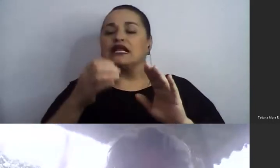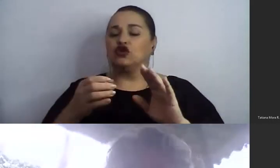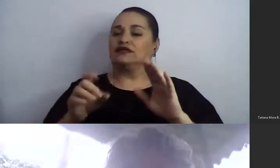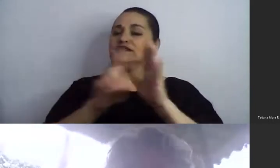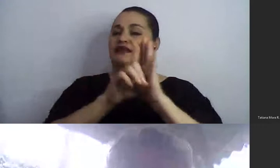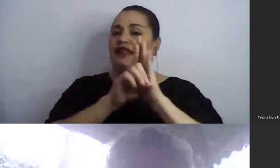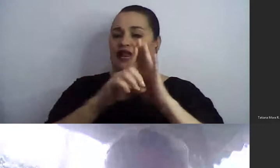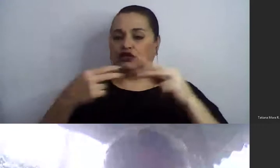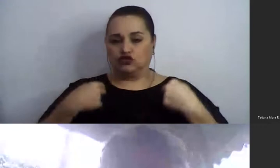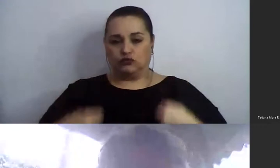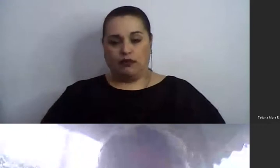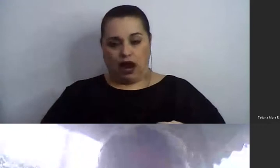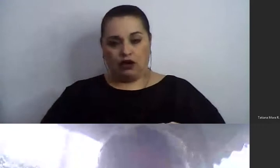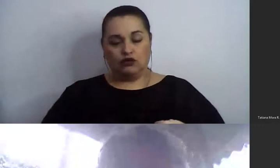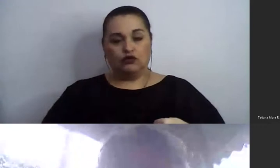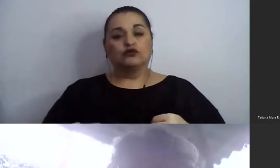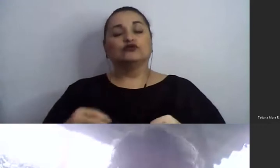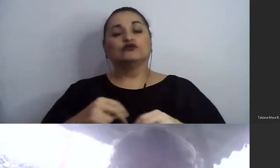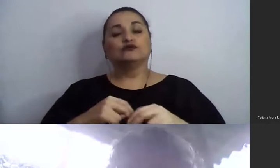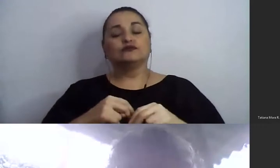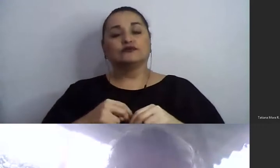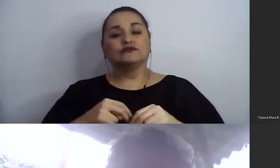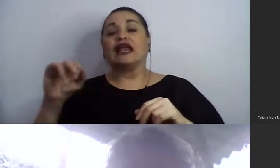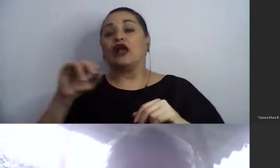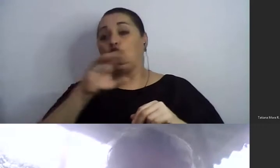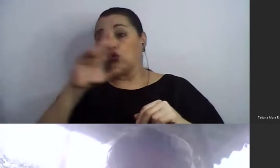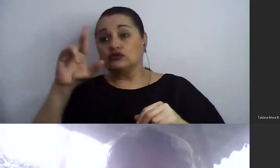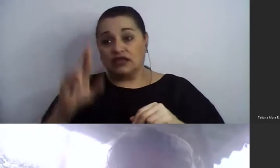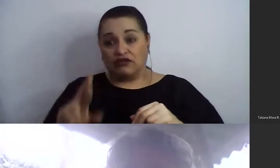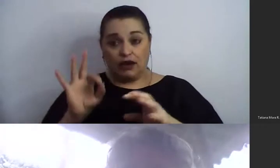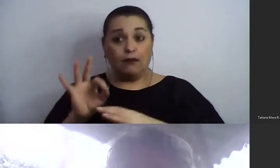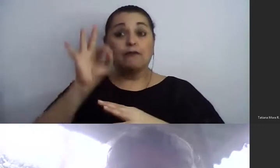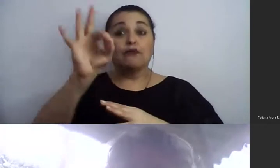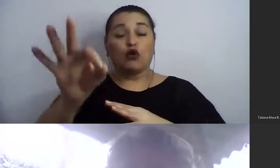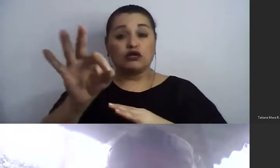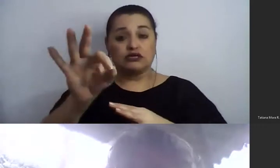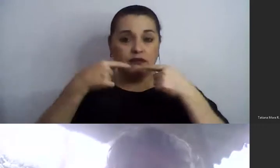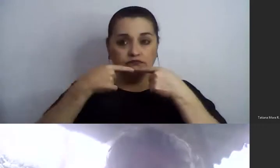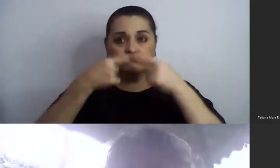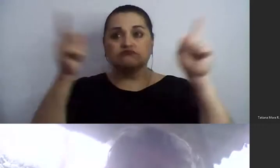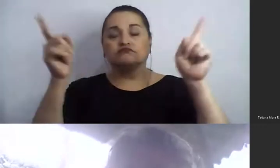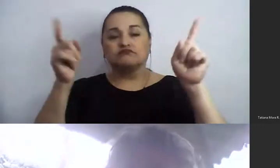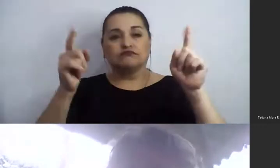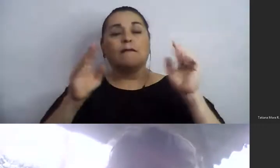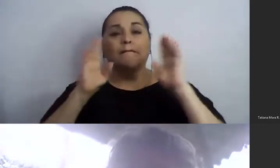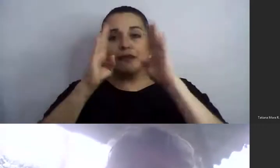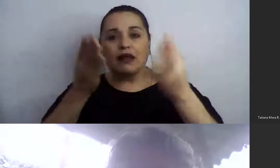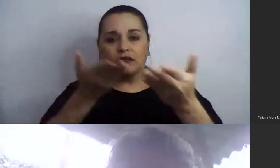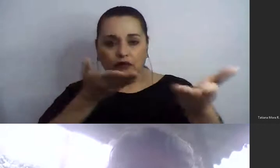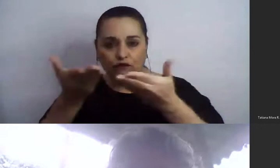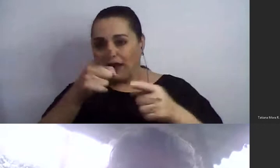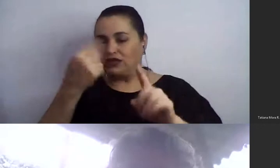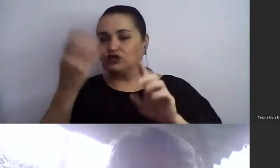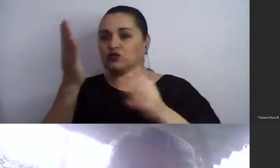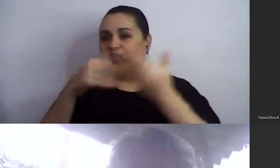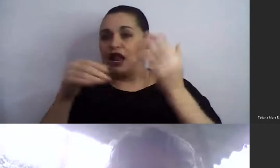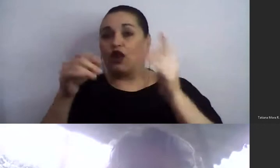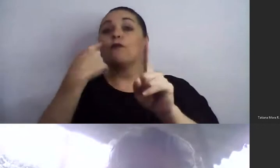humanos muy bienvenida que Costa Rica está próxima a lanzar esta plataforma es algo muy positivo